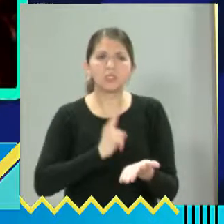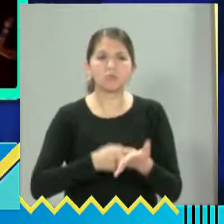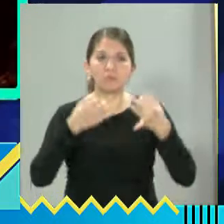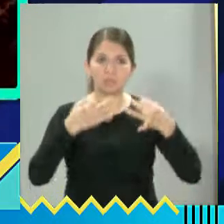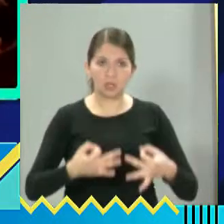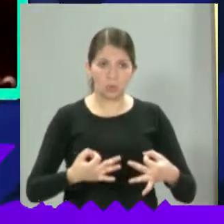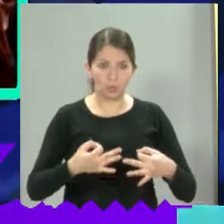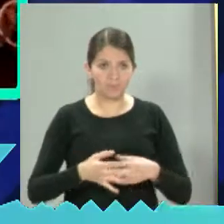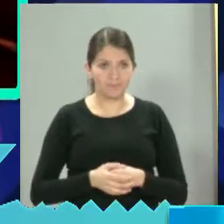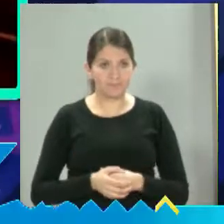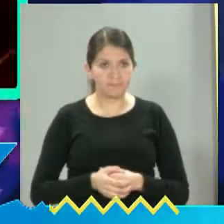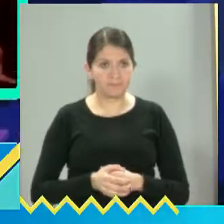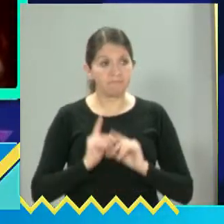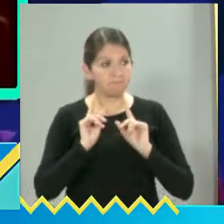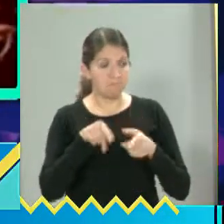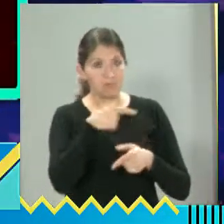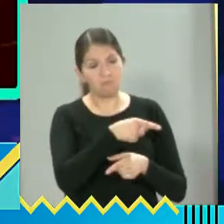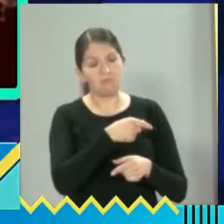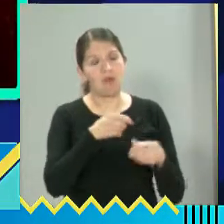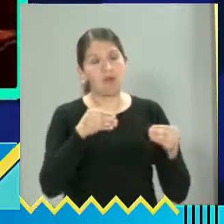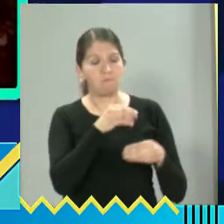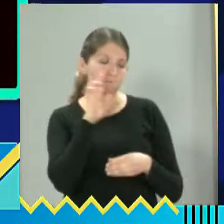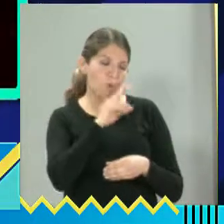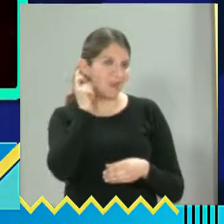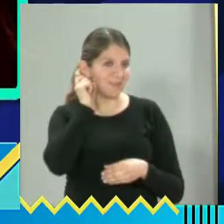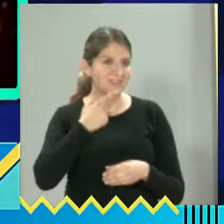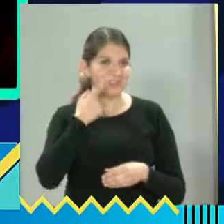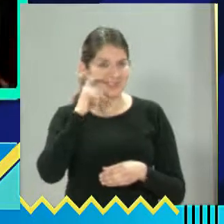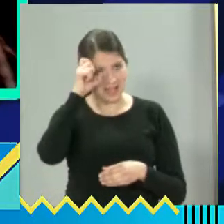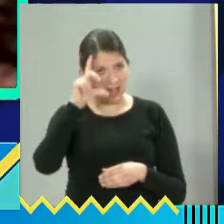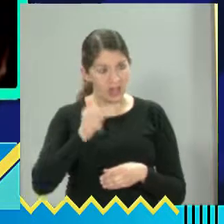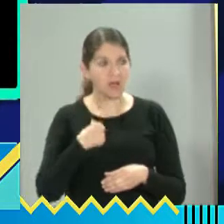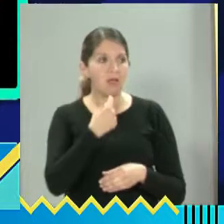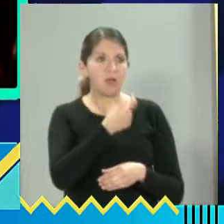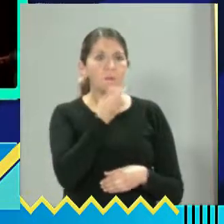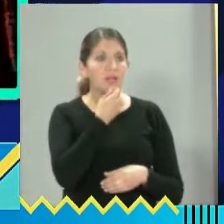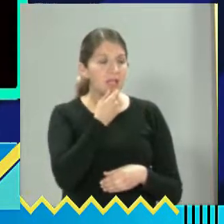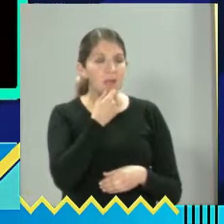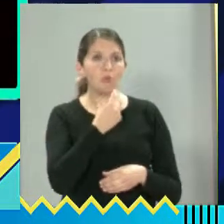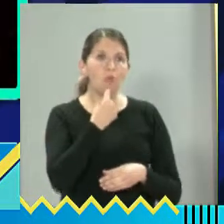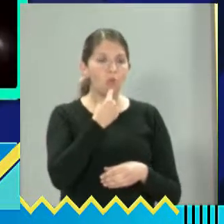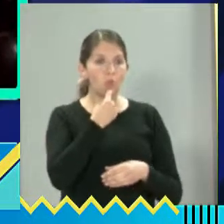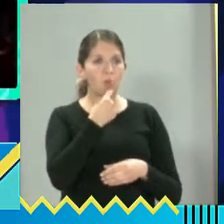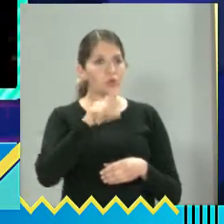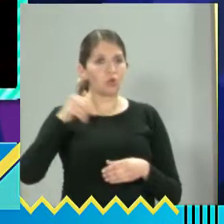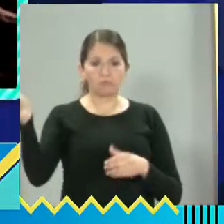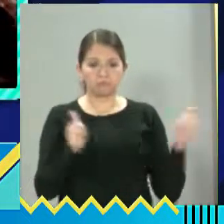decía Gisela recién. Ahí donde empezamos a hacer comportamientos de rebaño, comportamientos de manada, es decir, a